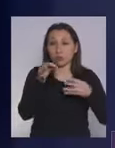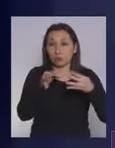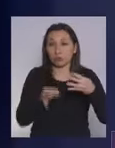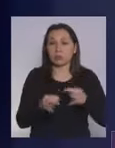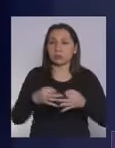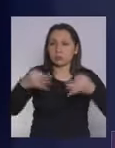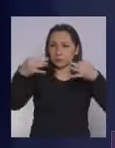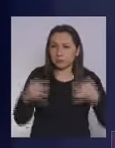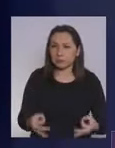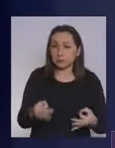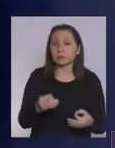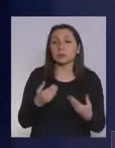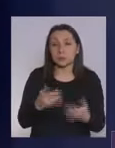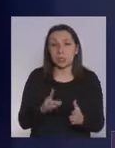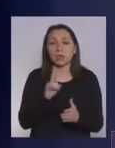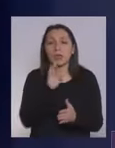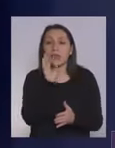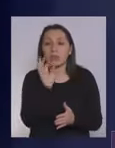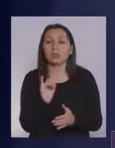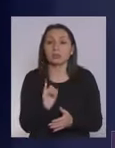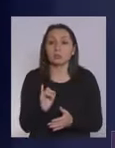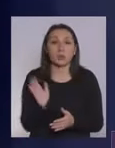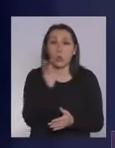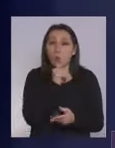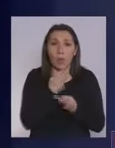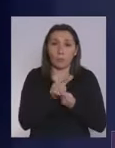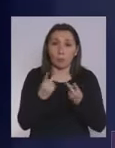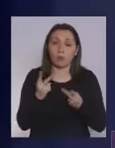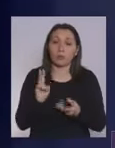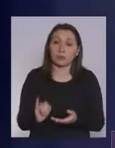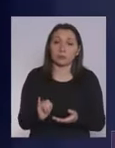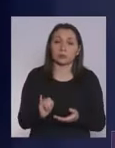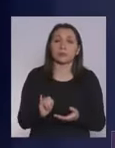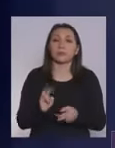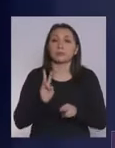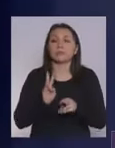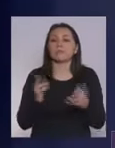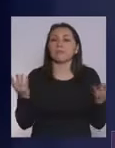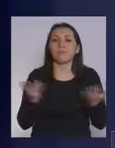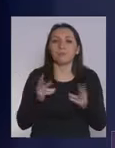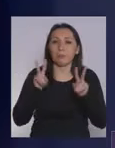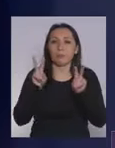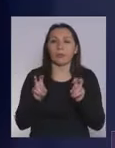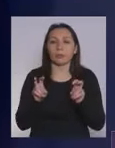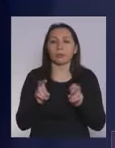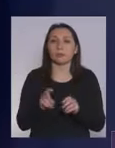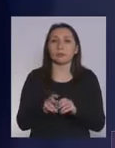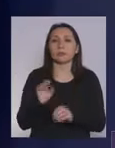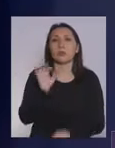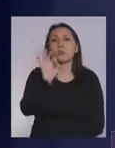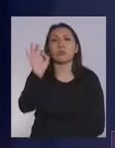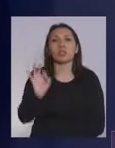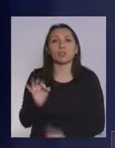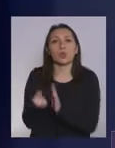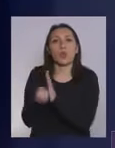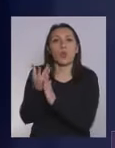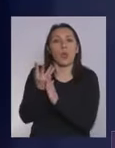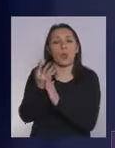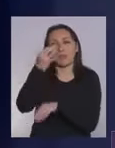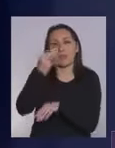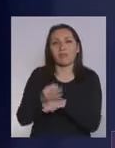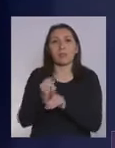mayor precisión y que ya no estamos tomando efectivamente no lo hemos publicado es acerca de la tasa de casos nuevos